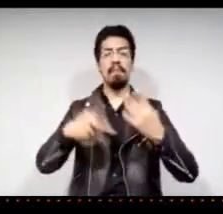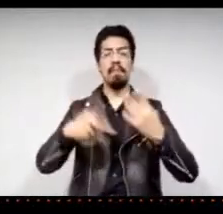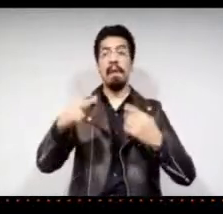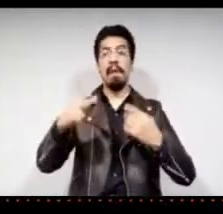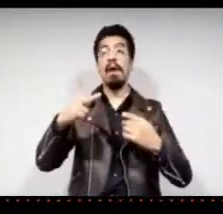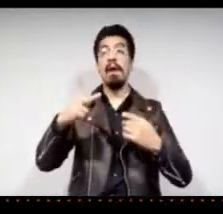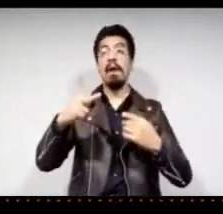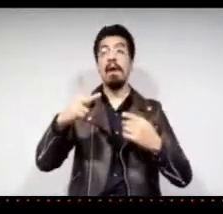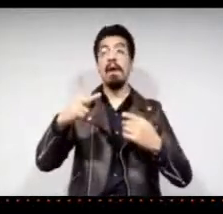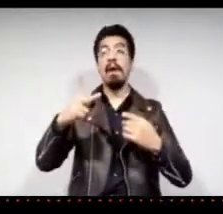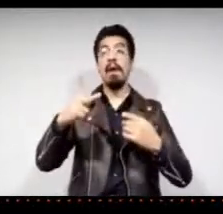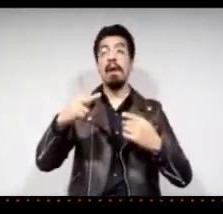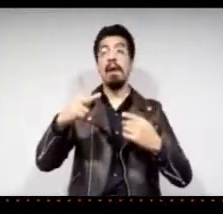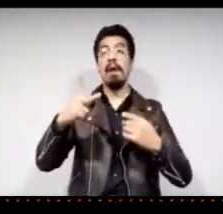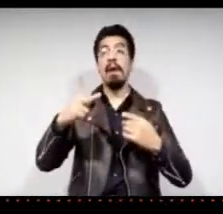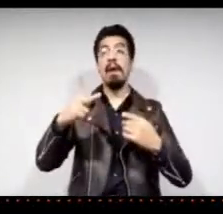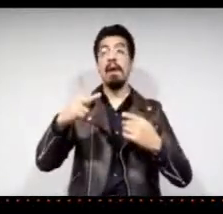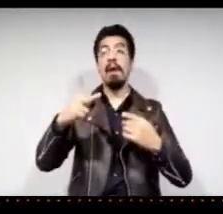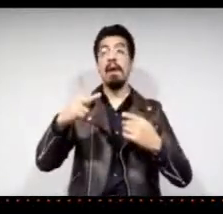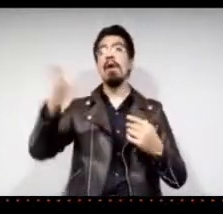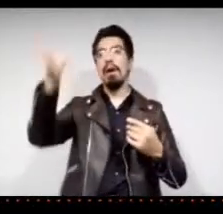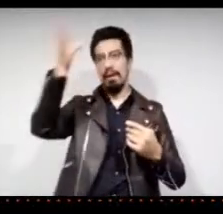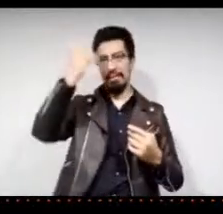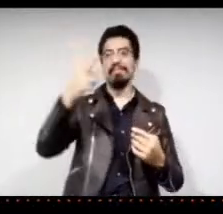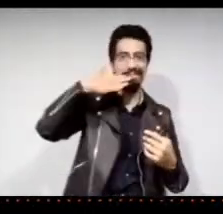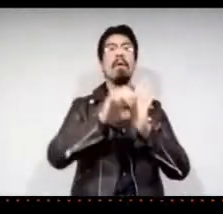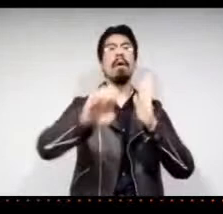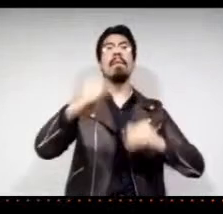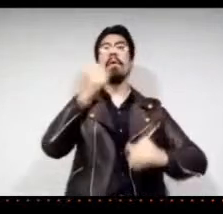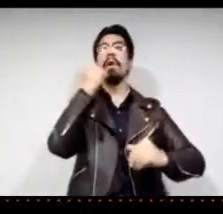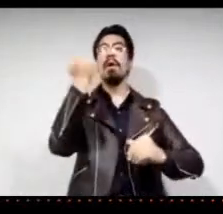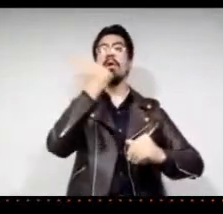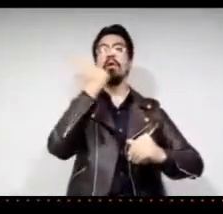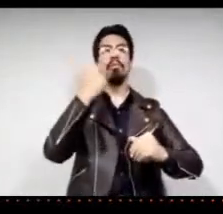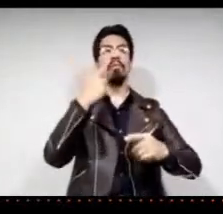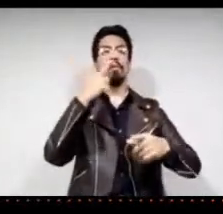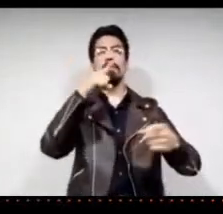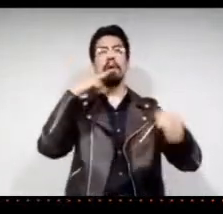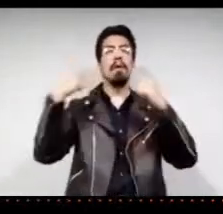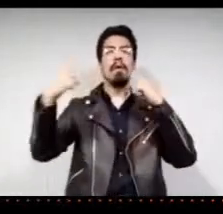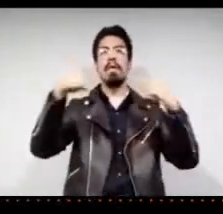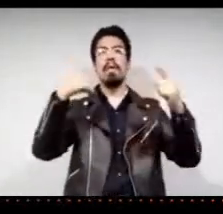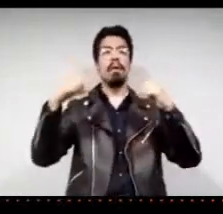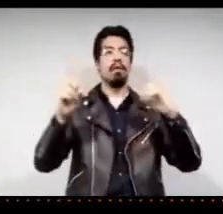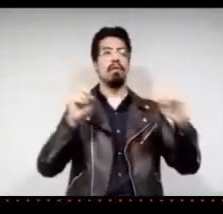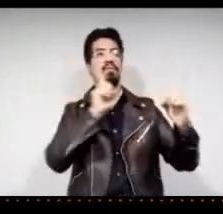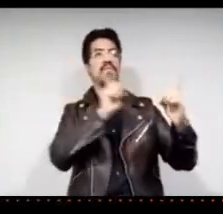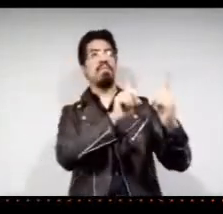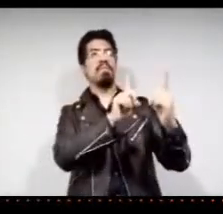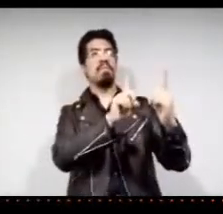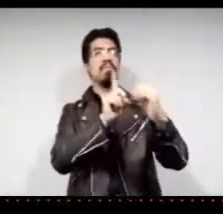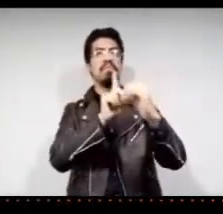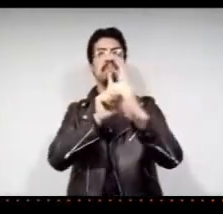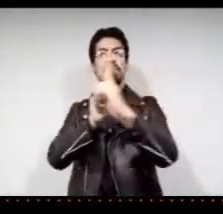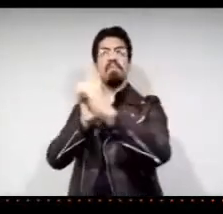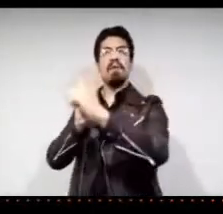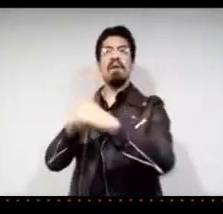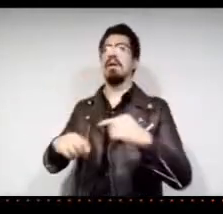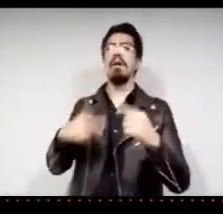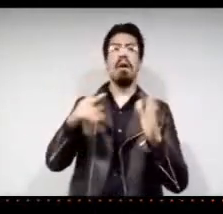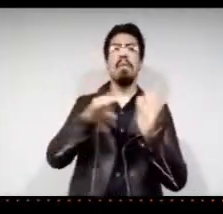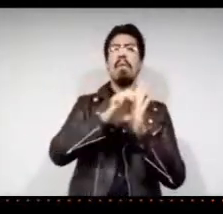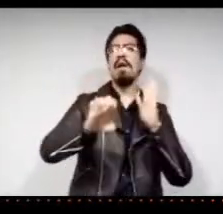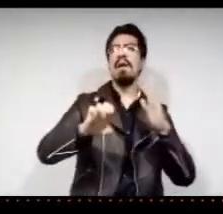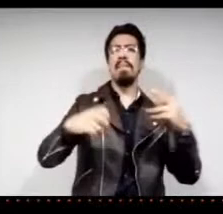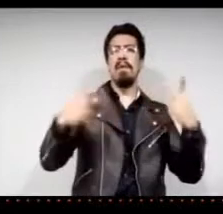también vemos que los alumnos se están quejando de que me meten de todo, o sea, quieren usar Kahoot para todos los maestros, quieren usar 10